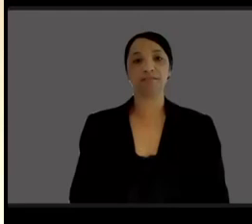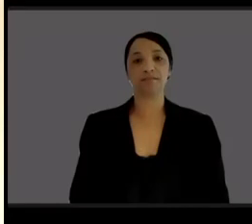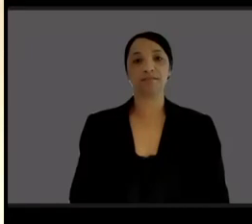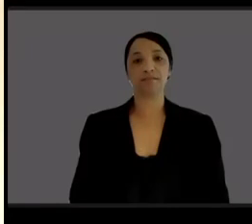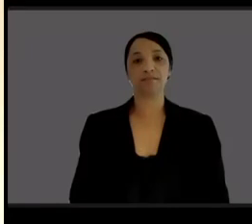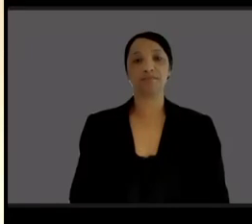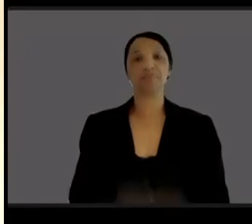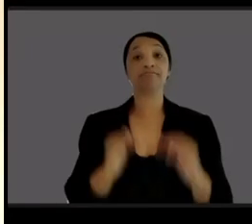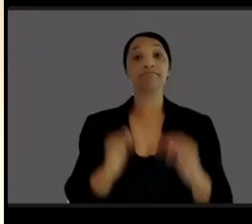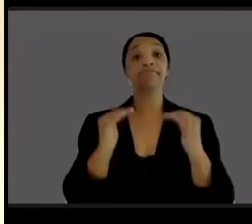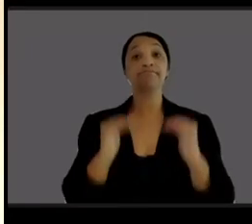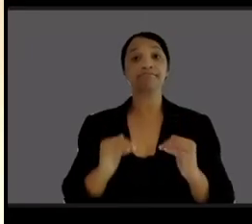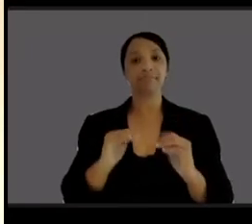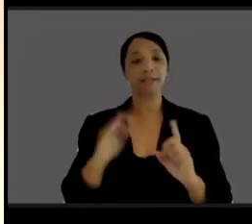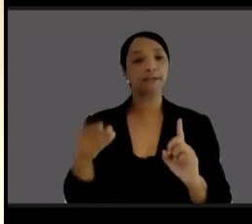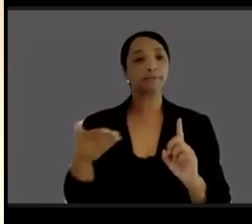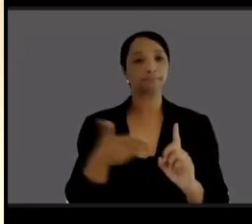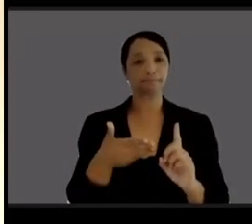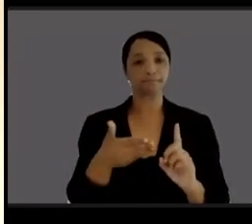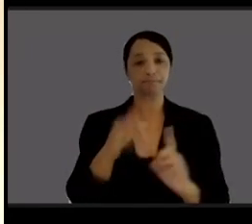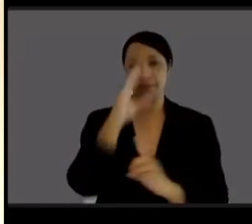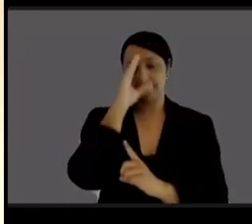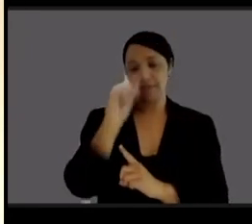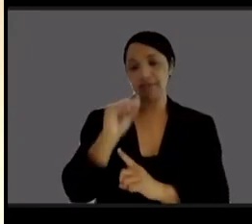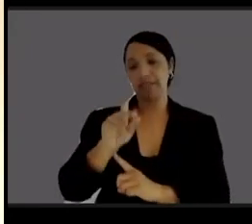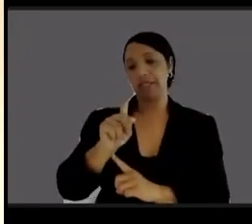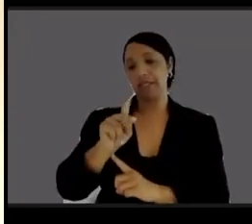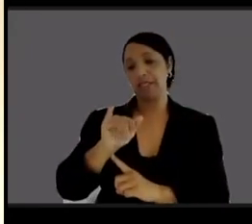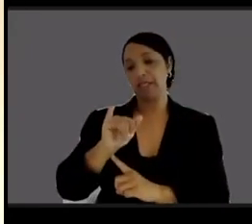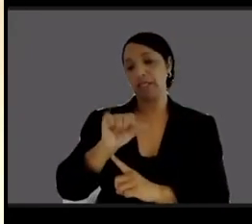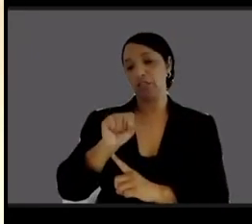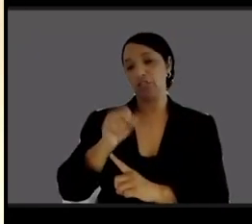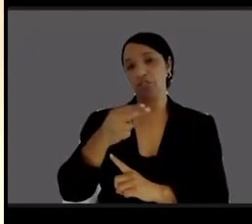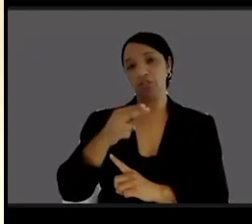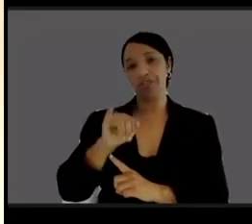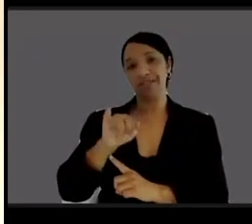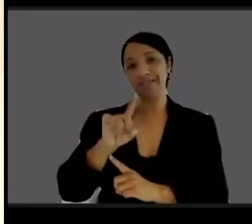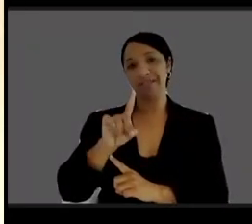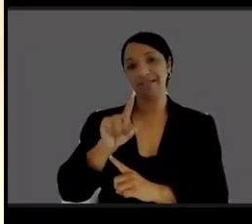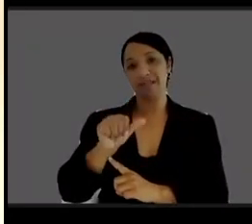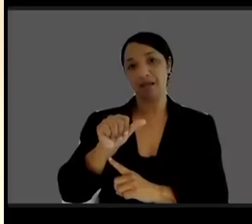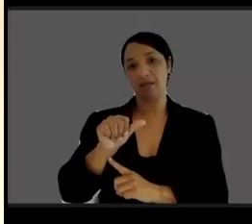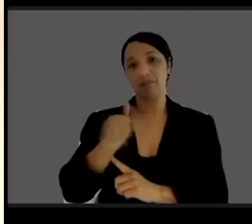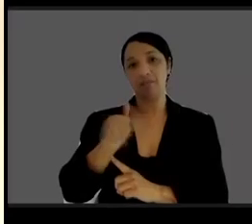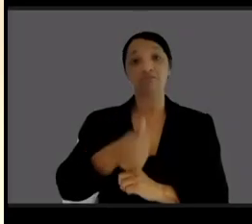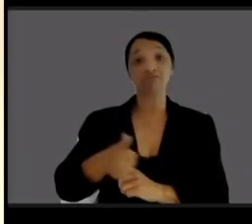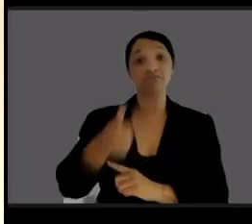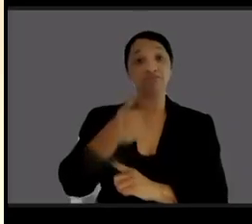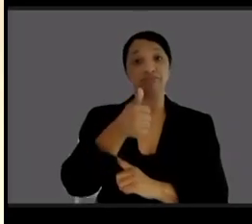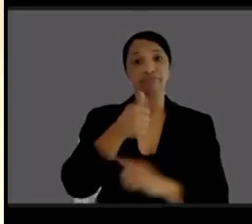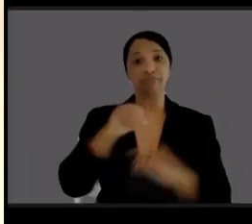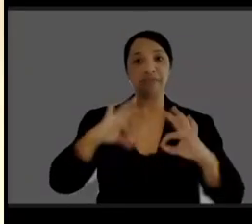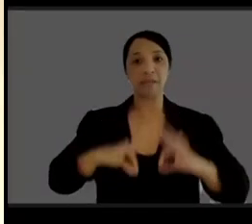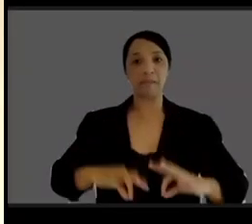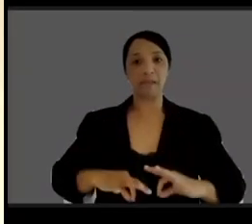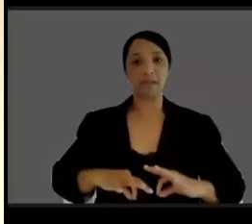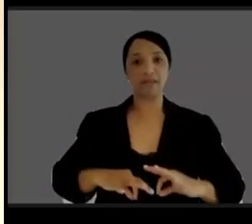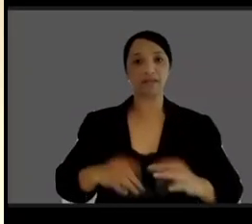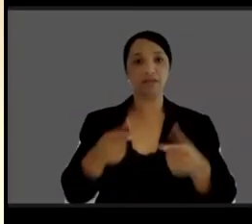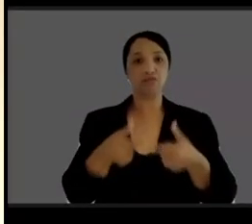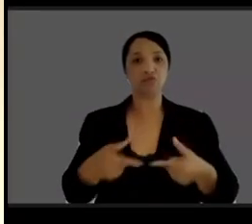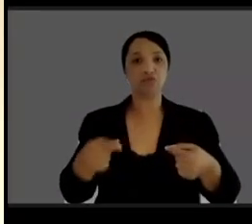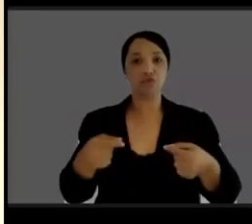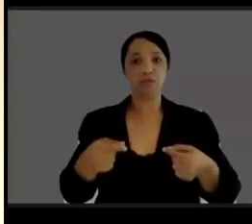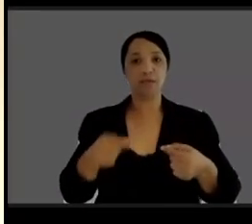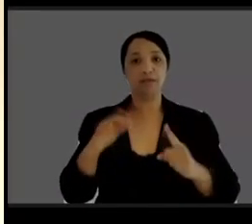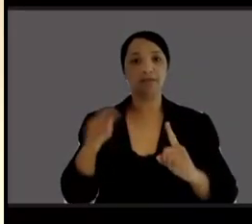Ahora quisiera invitar al señor Kishida Fumio, primer ministro de Japón, para darnos